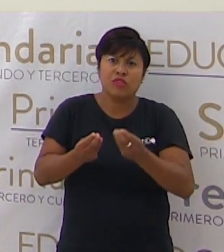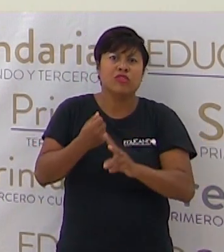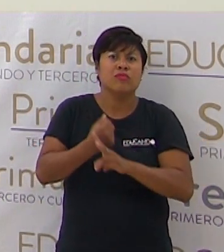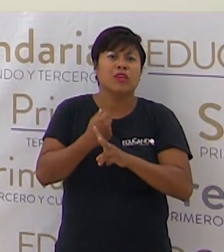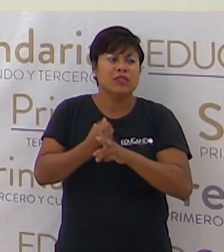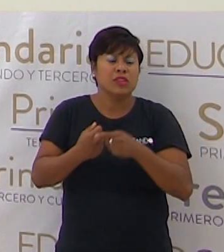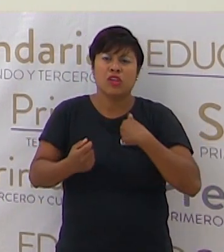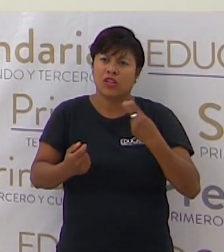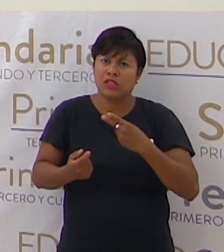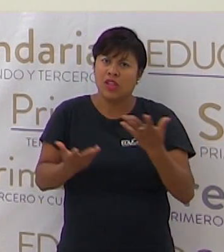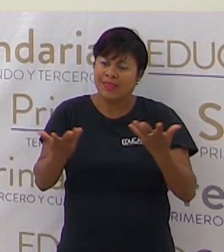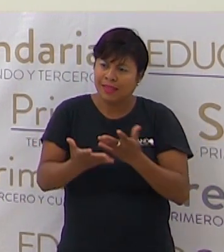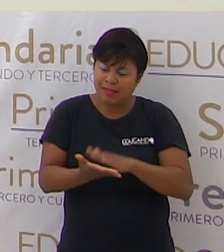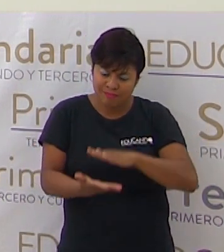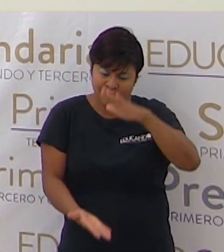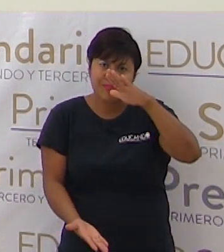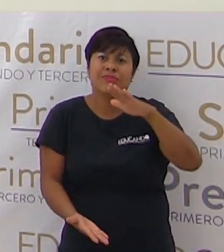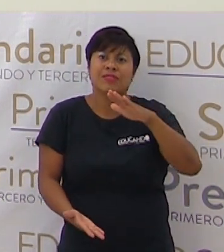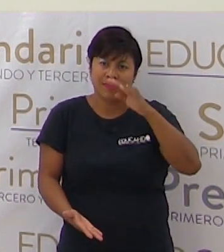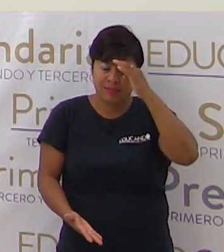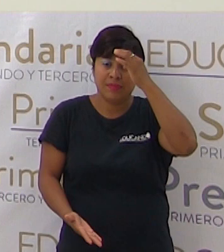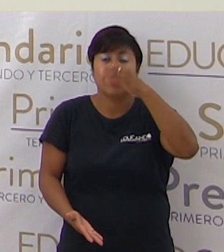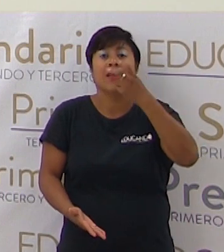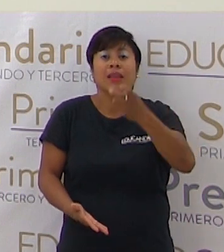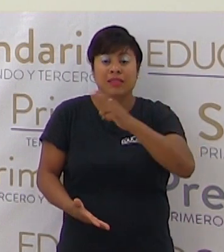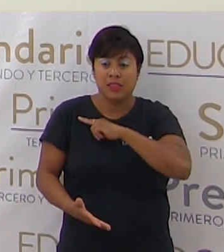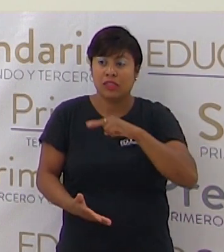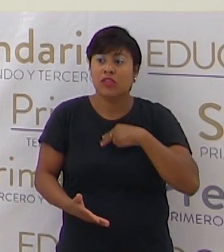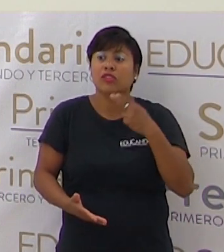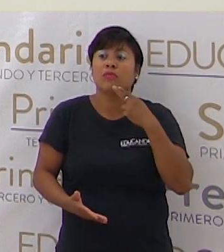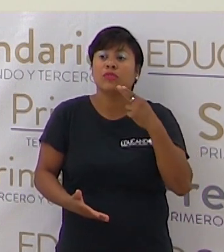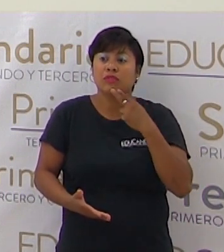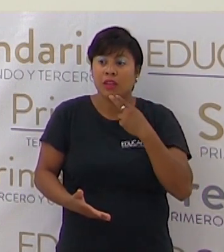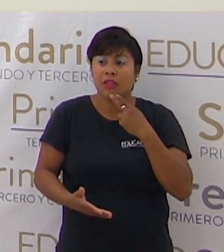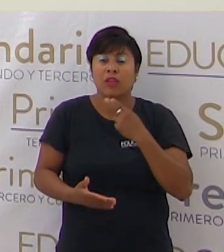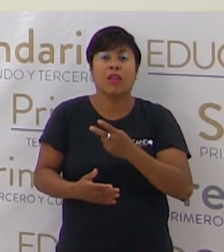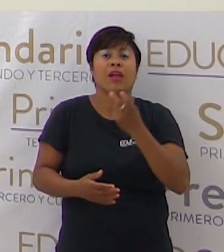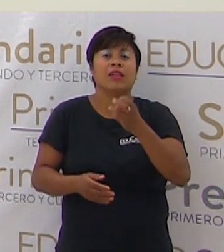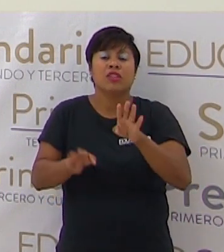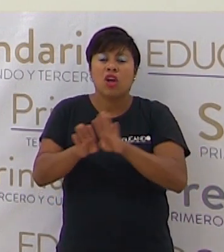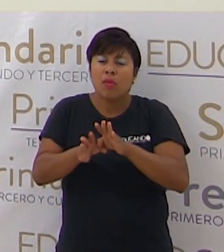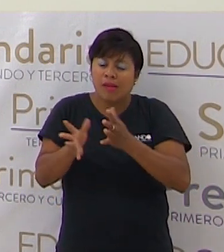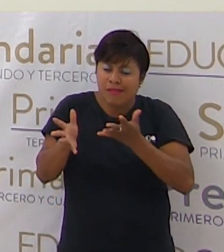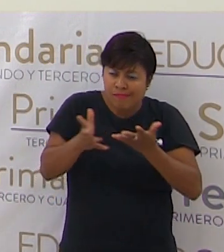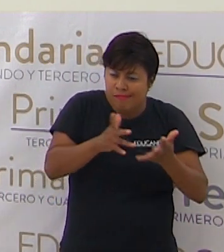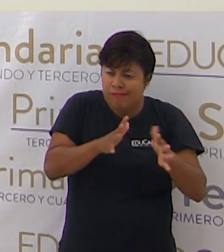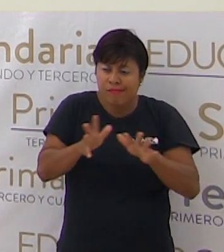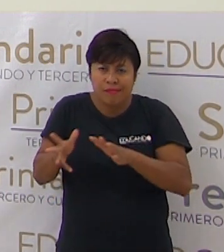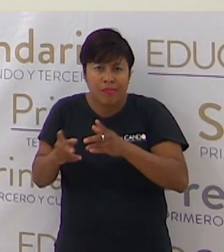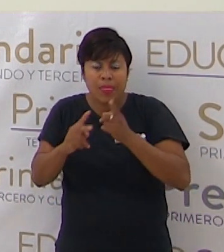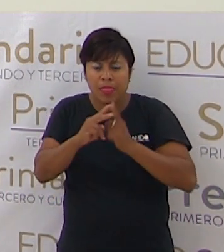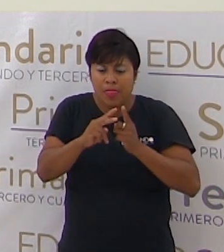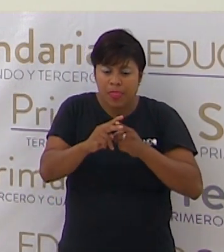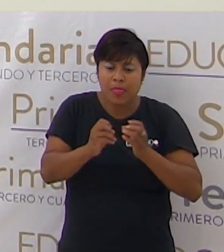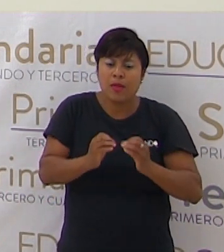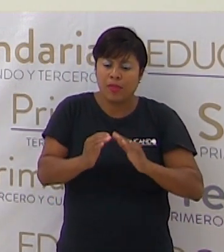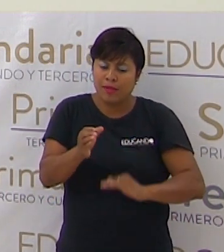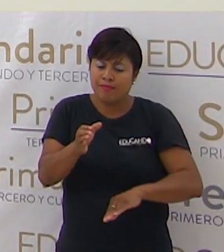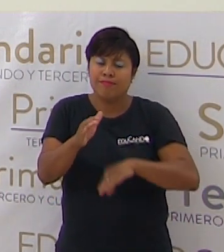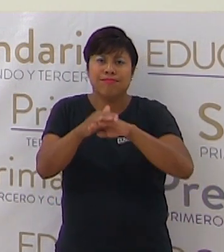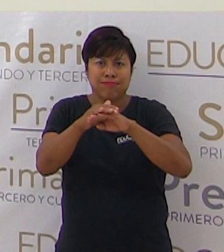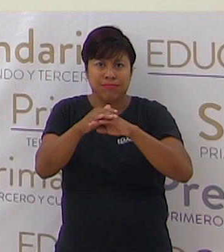entonces necesito hacer tanto, ¿sí? Ahí estamos ocupando la estimación de